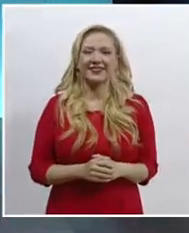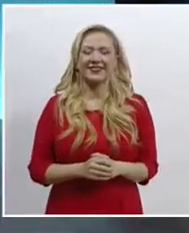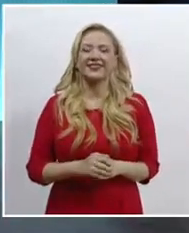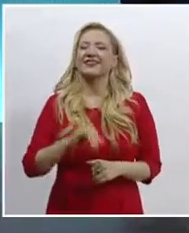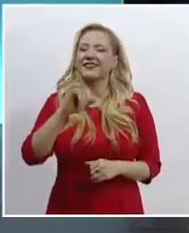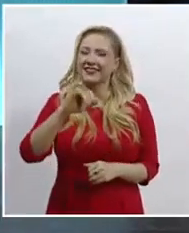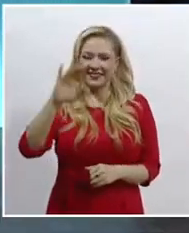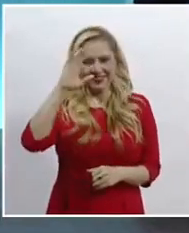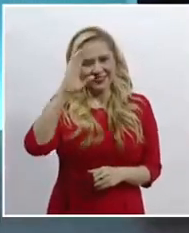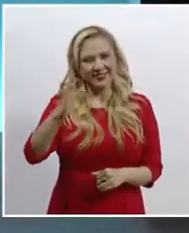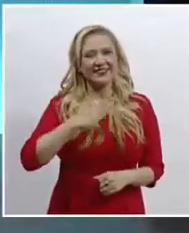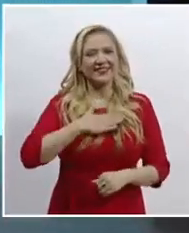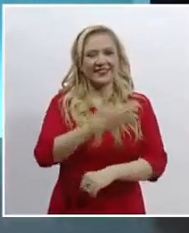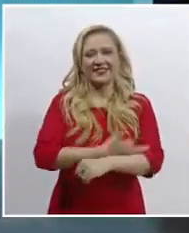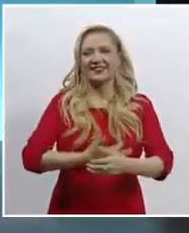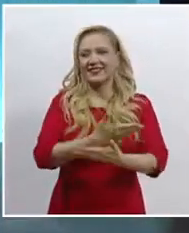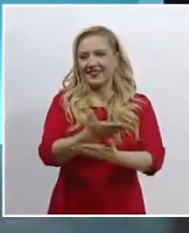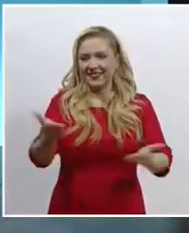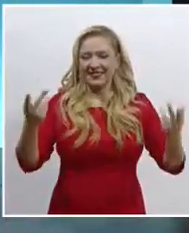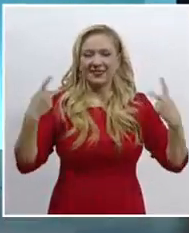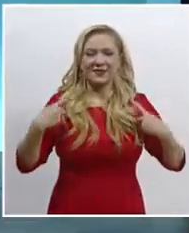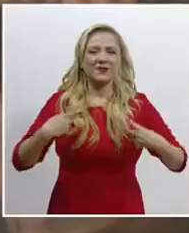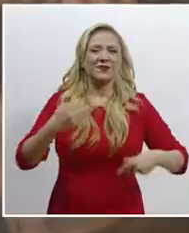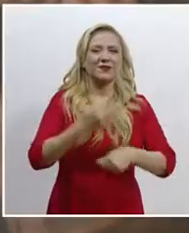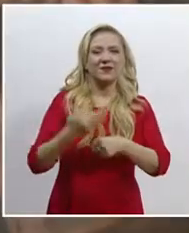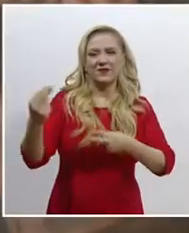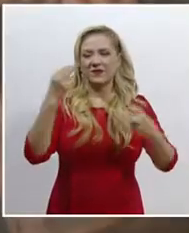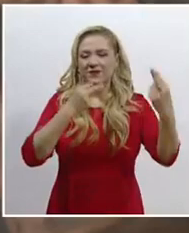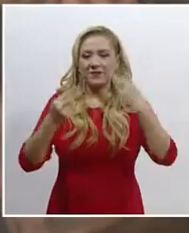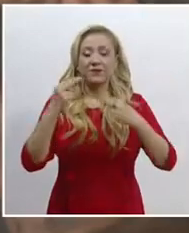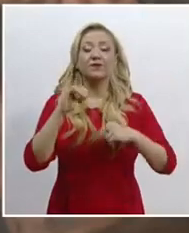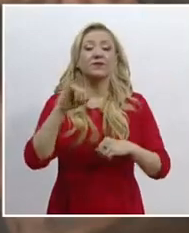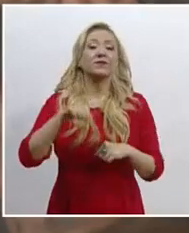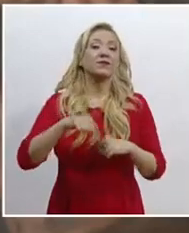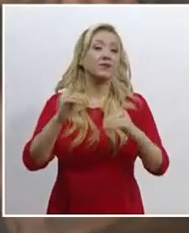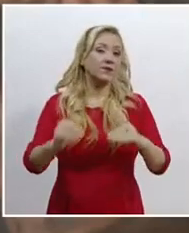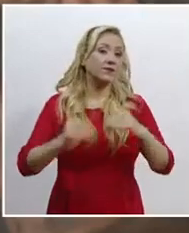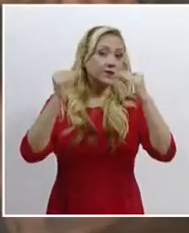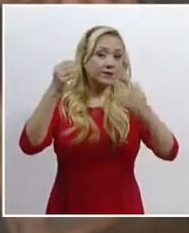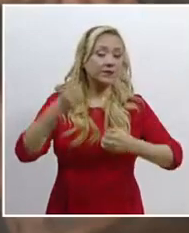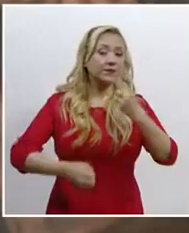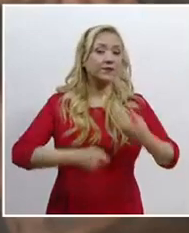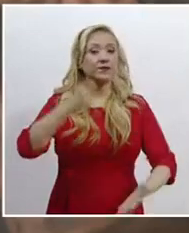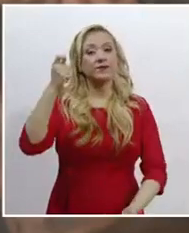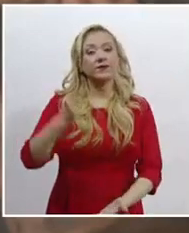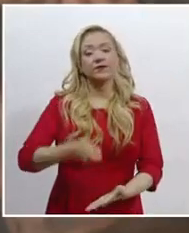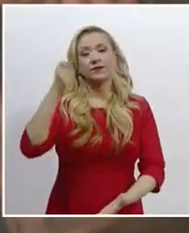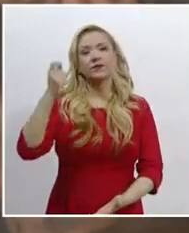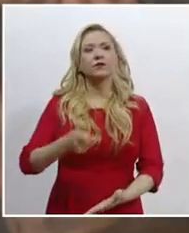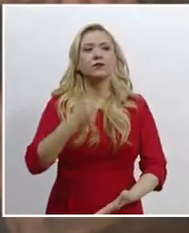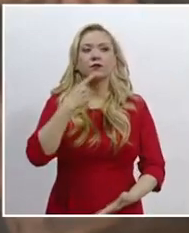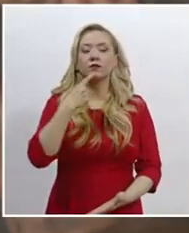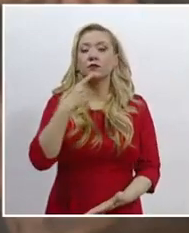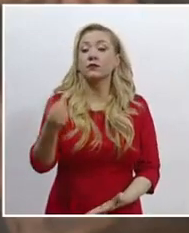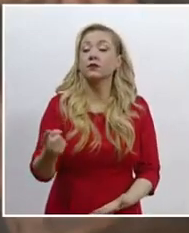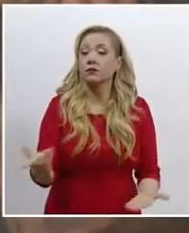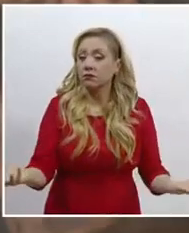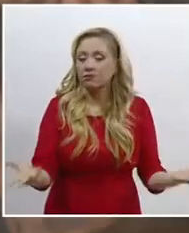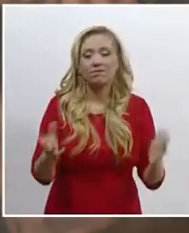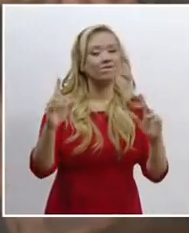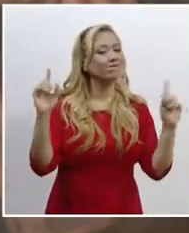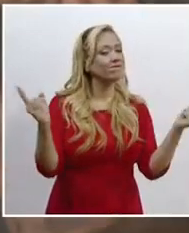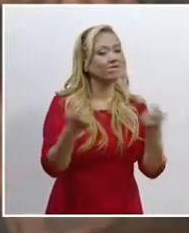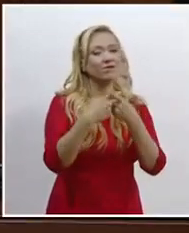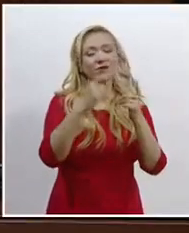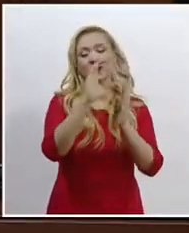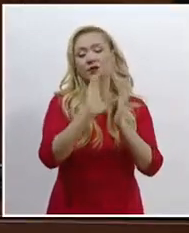¿Qué tal, Laura? Buenas tardes a las personas que siguen esta transmisión. El Pleno de la Suprema Corte de Justicia declaró la